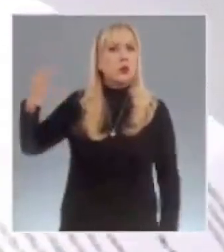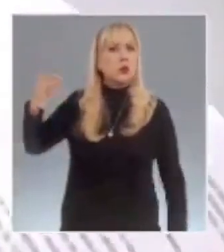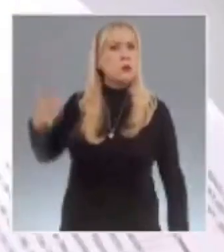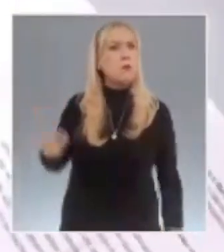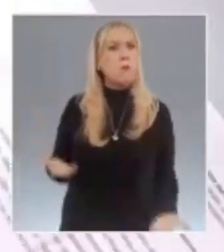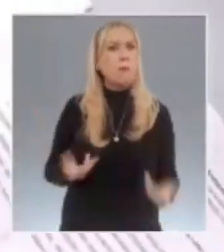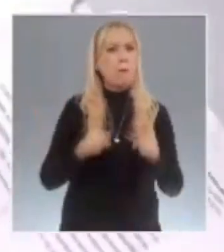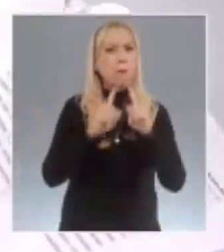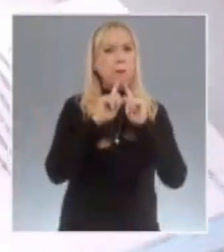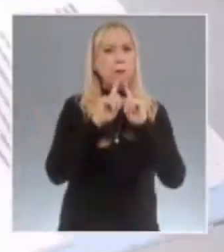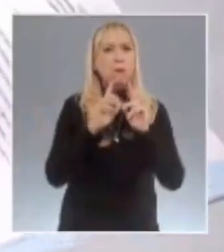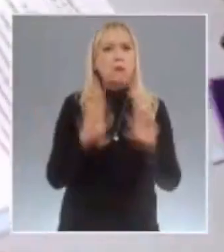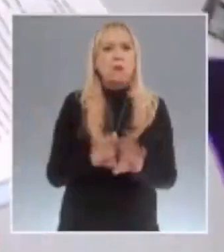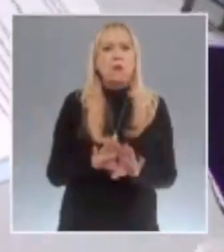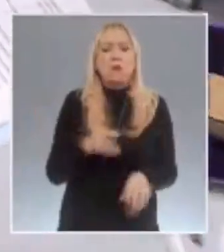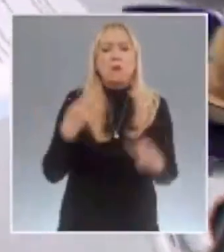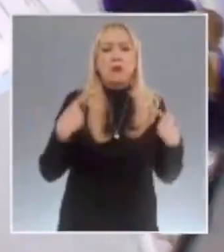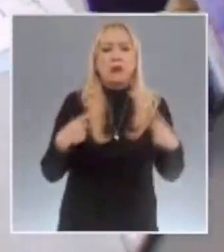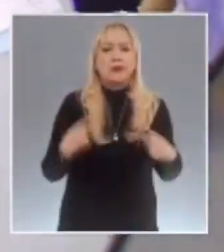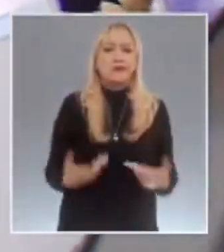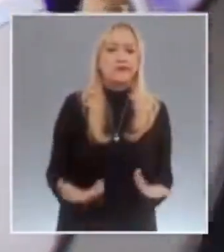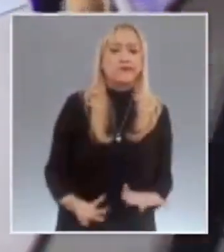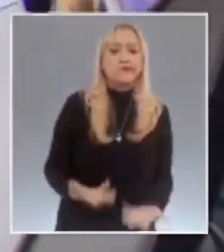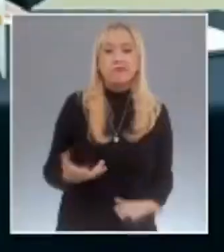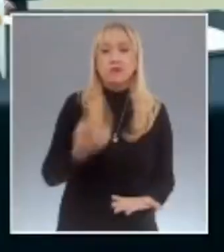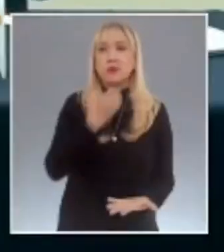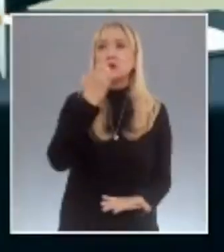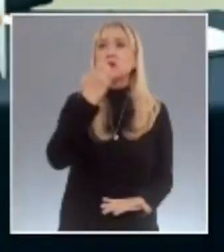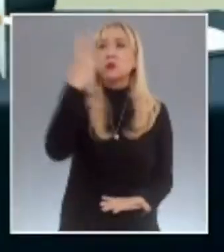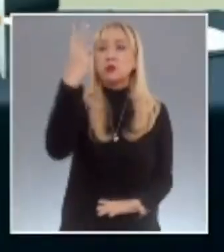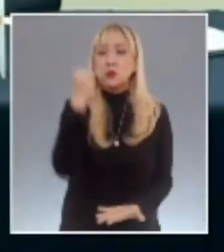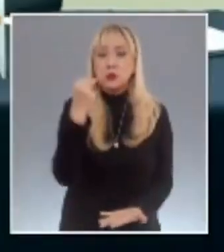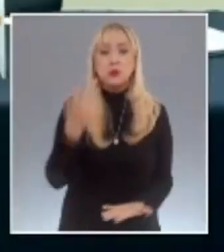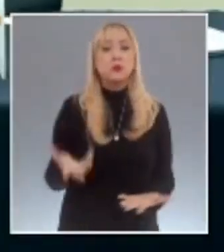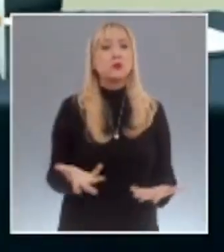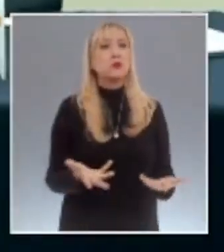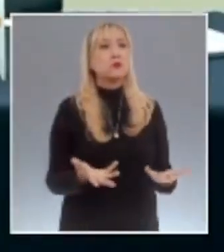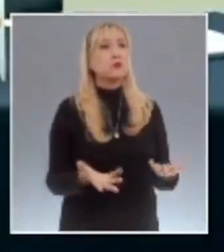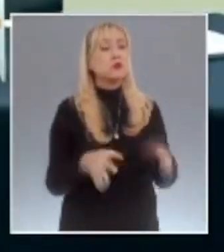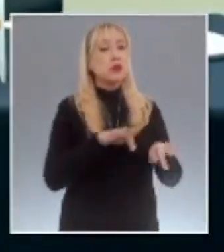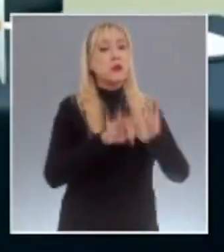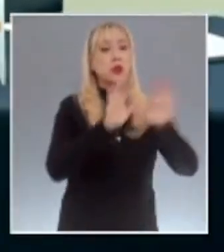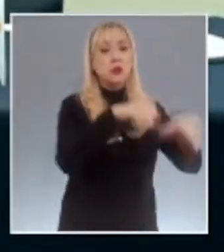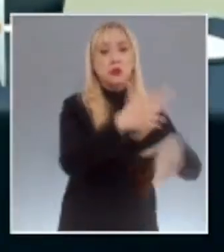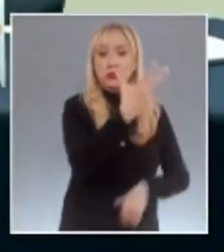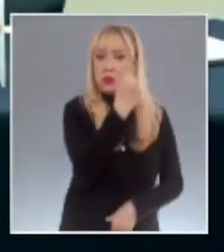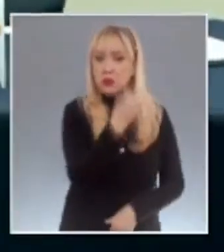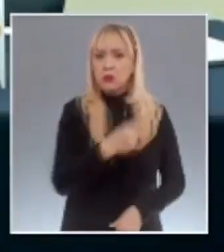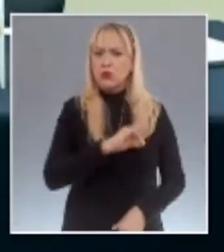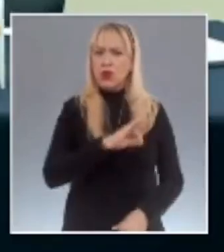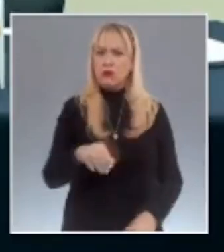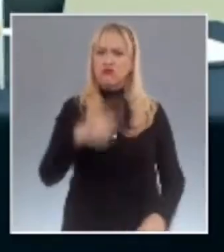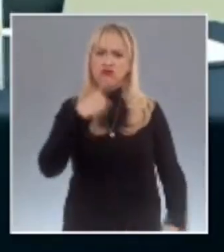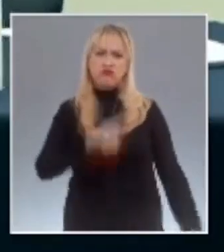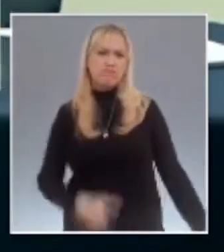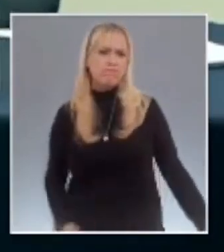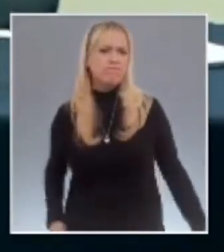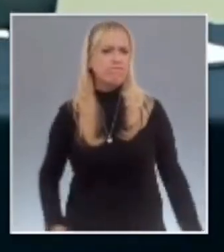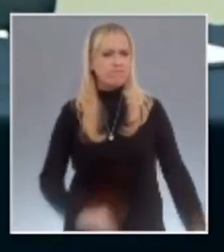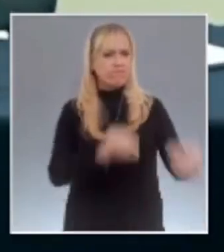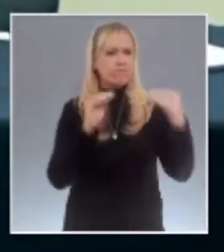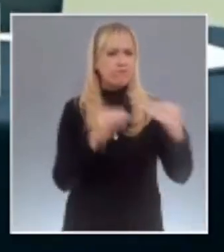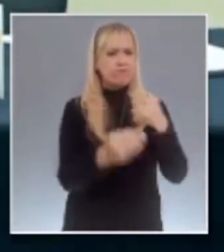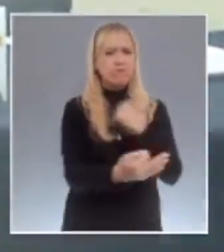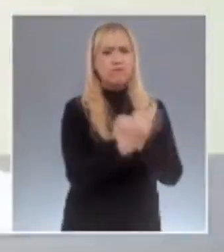las personas en espacios donde no hay justicia ordinaria. Lo anterior de acuerdo con la magistrada del Poder Judicial de la Federación,